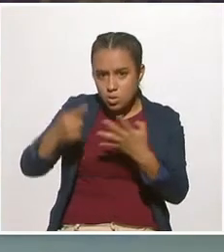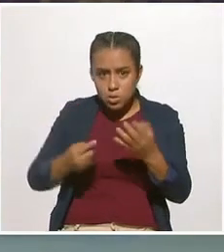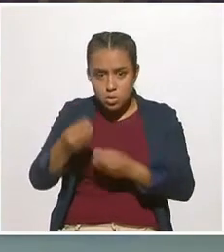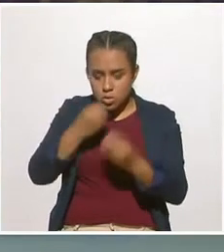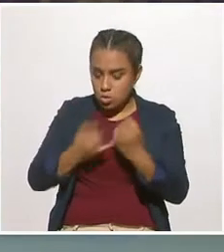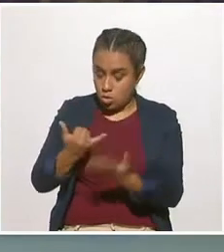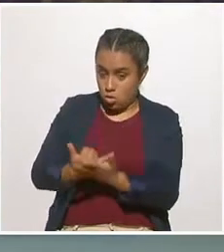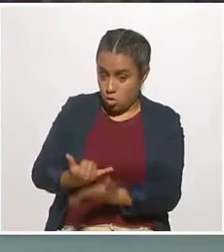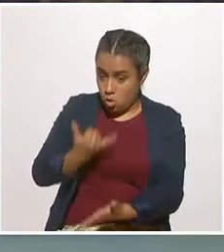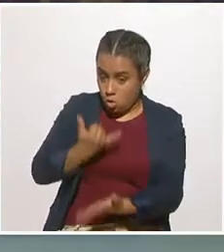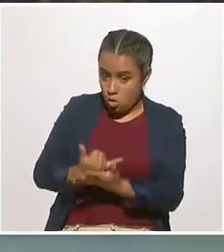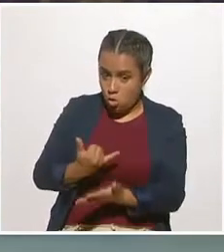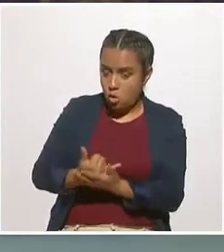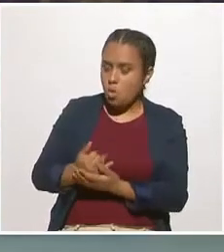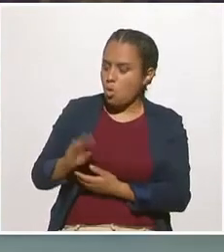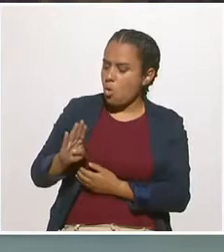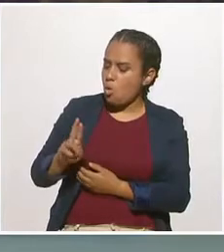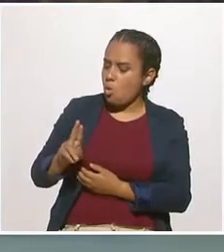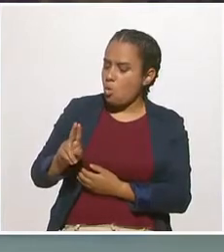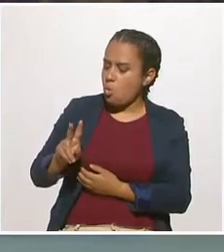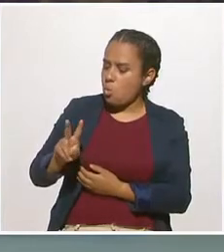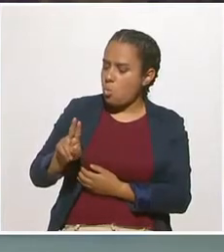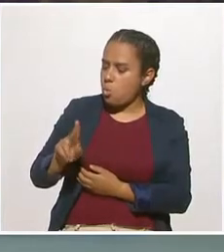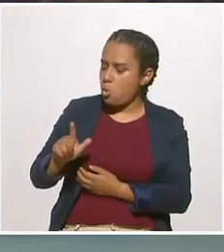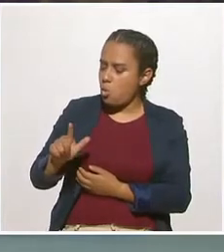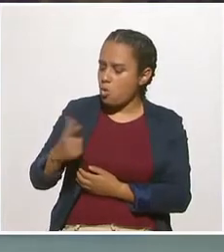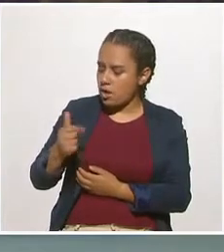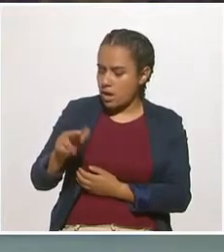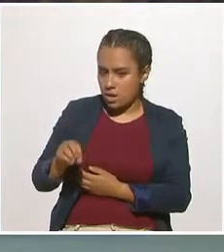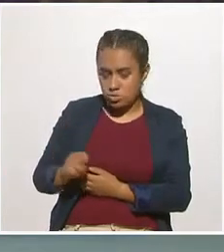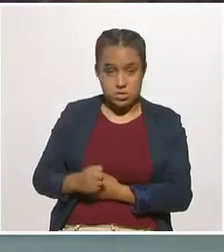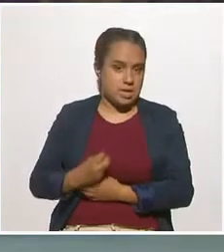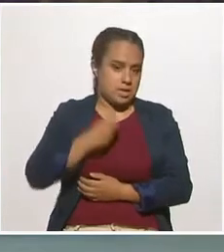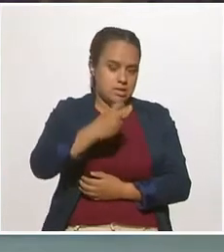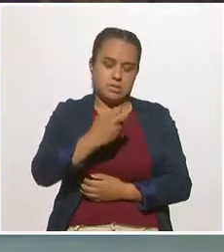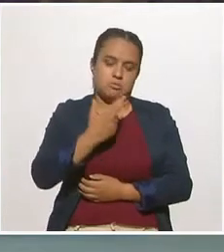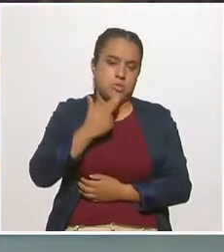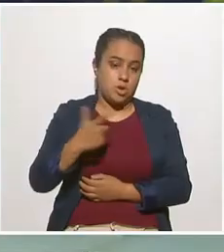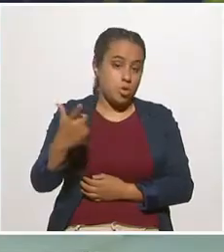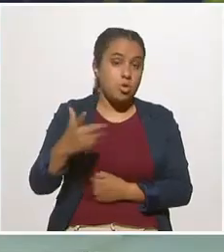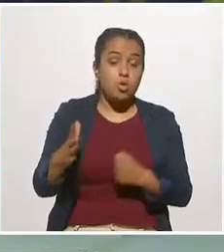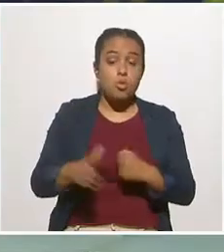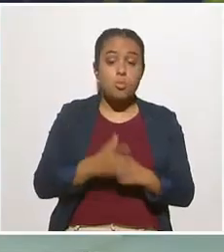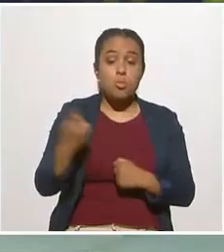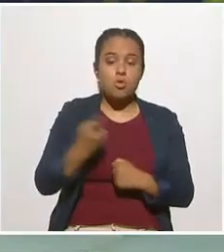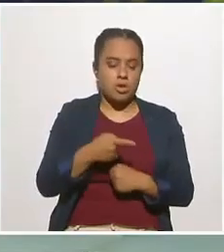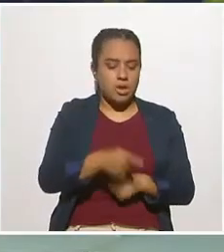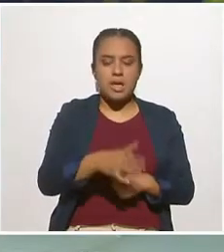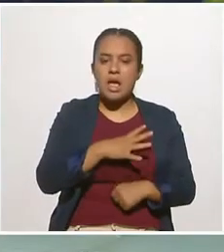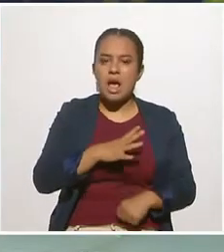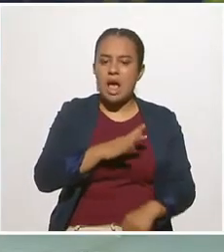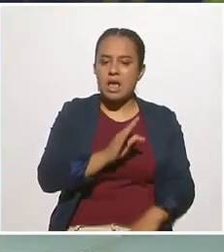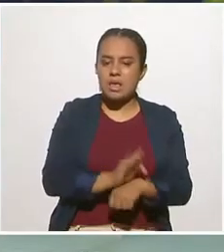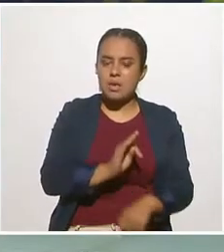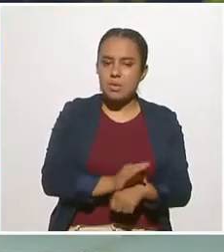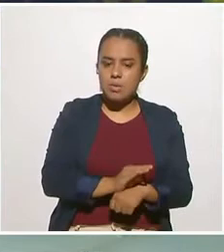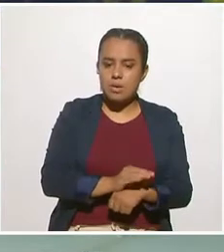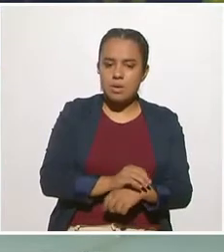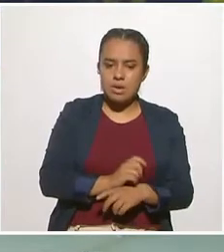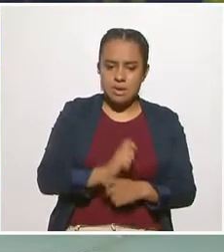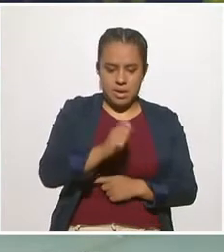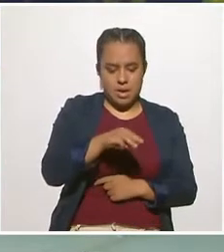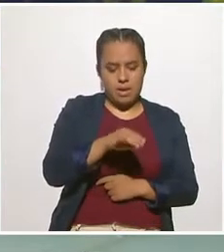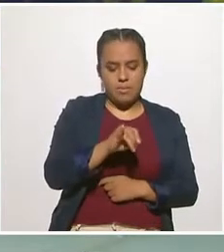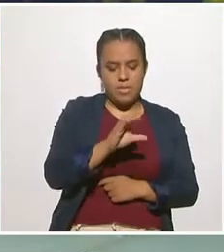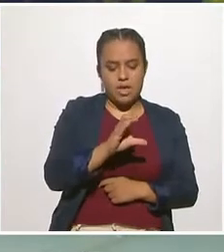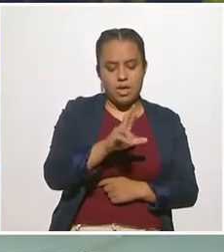búlgaros? Es ideal, porque además tiene muchos beneficios en cuanto a la microbiota o estas bacterias que están